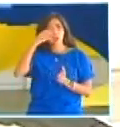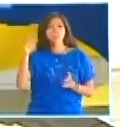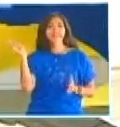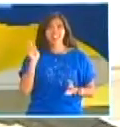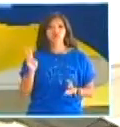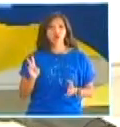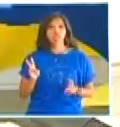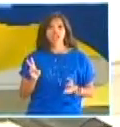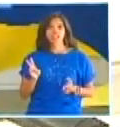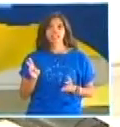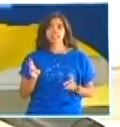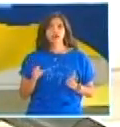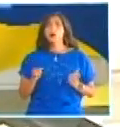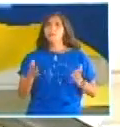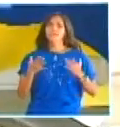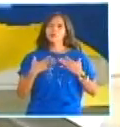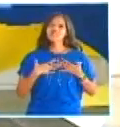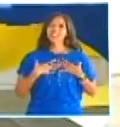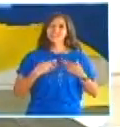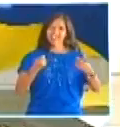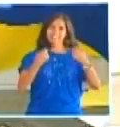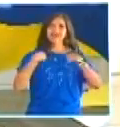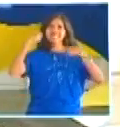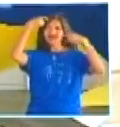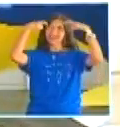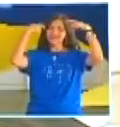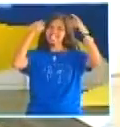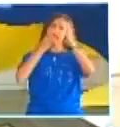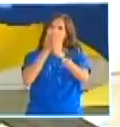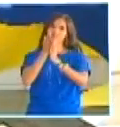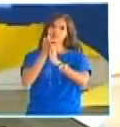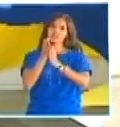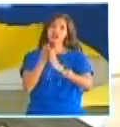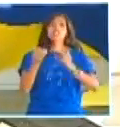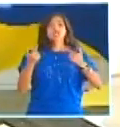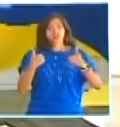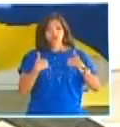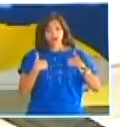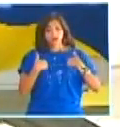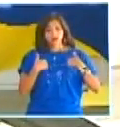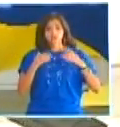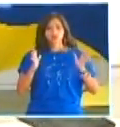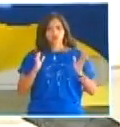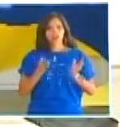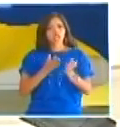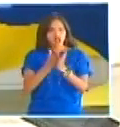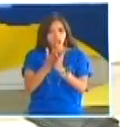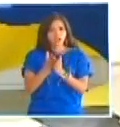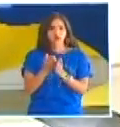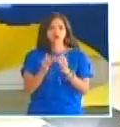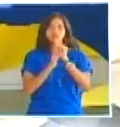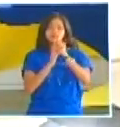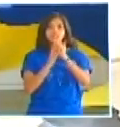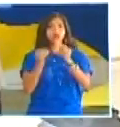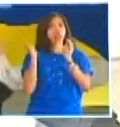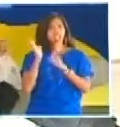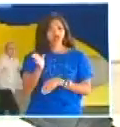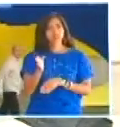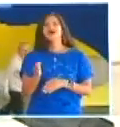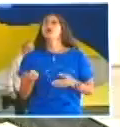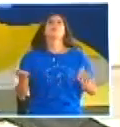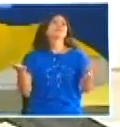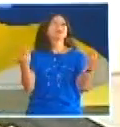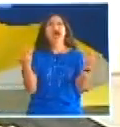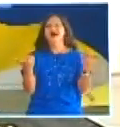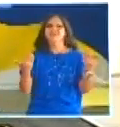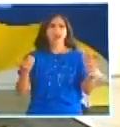si por ser leal al legado de nuestro comandante supremo y eterno Hugo Chávez, y si por ser leal a su liderazgo seré sancionado, que vengan todas